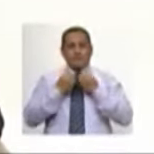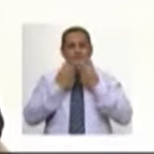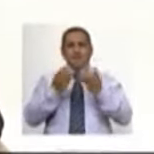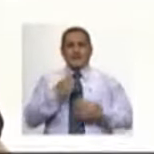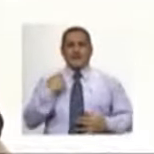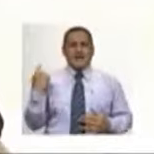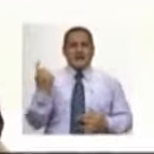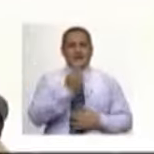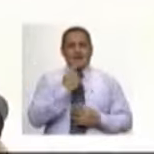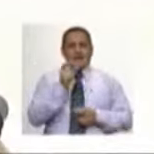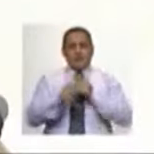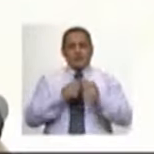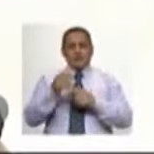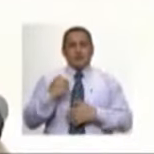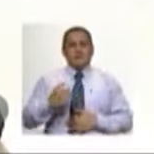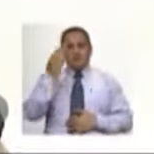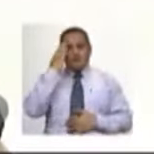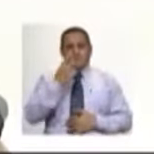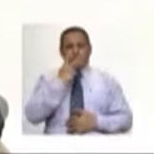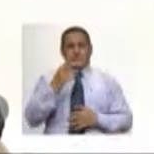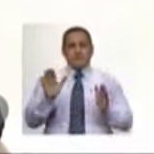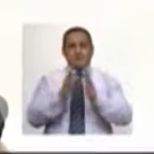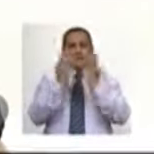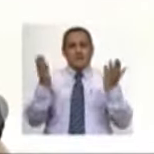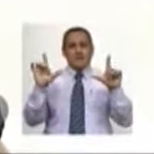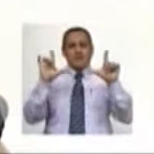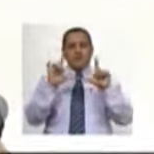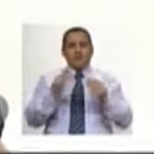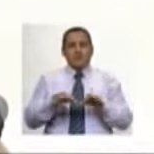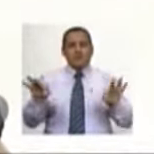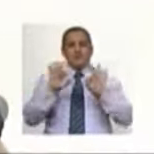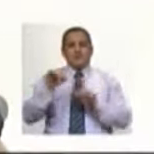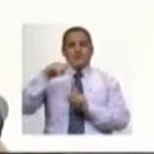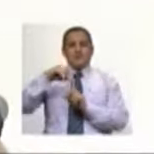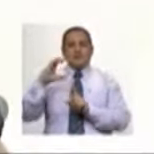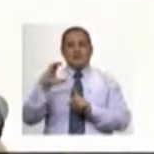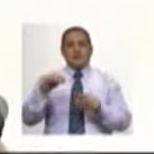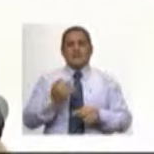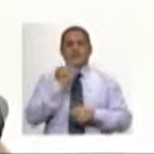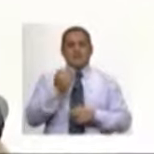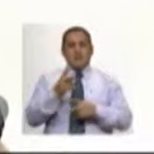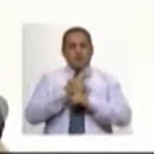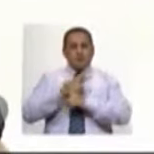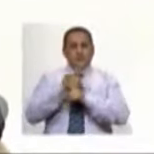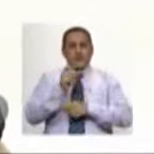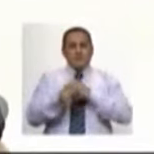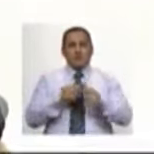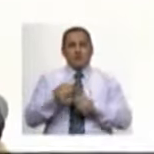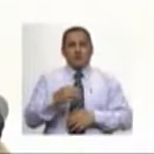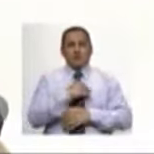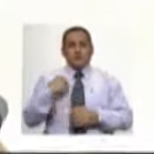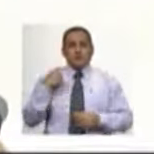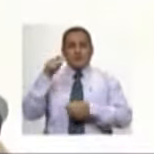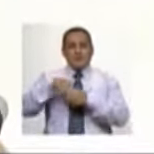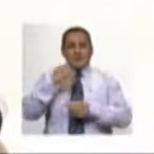popular. La gente ha sabido a través de los medios la importancia del Tribunal Constitucional y cuidar quiénes van a ser los miembros que lo van a representar.